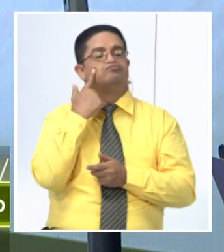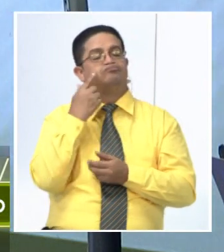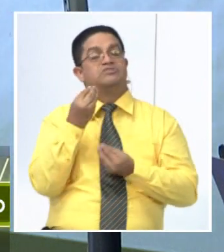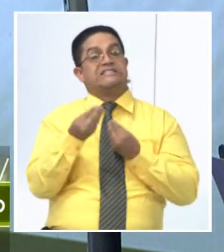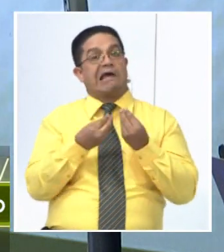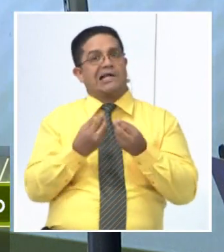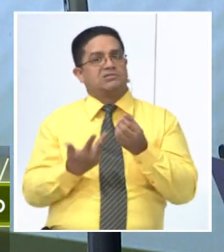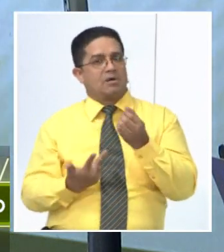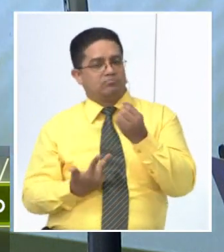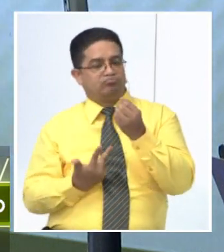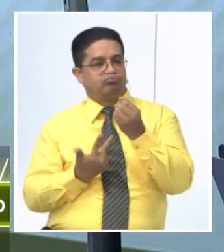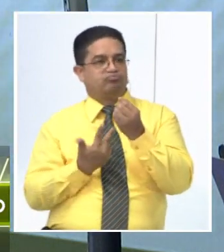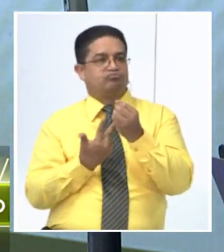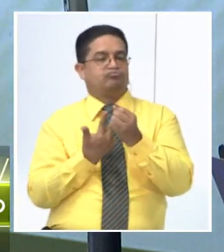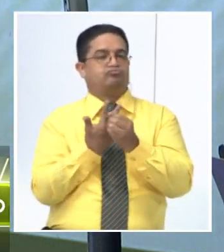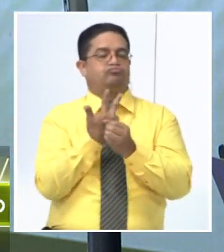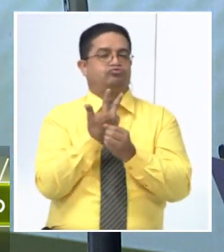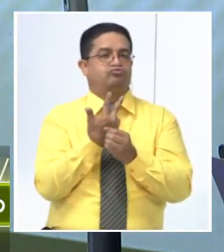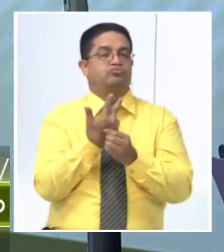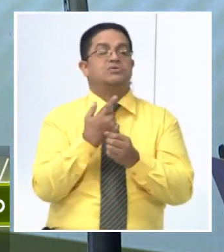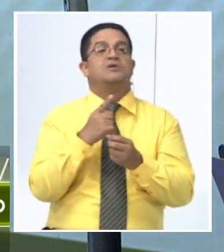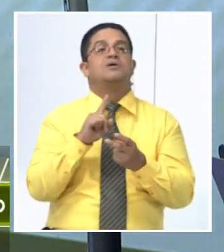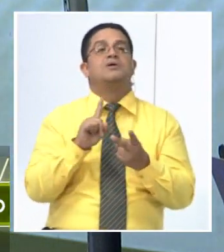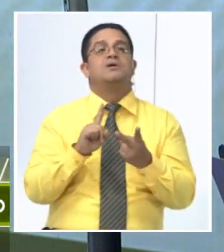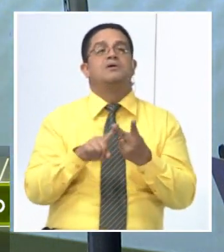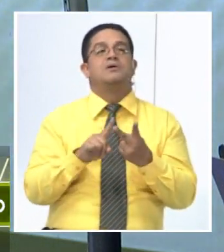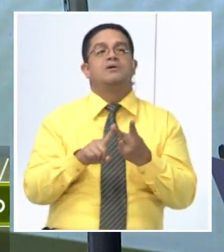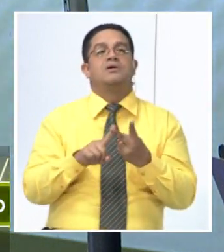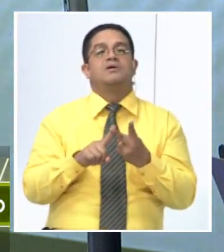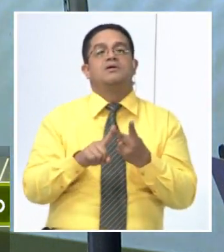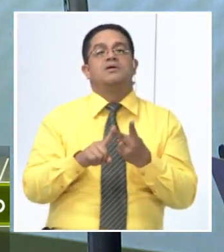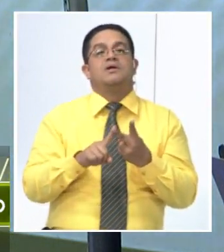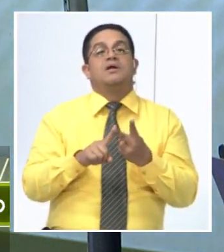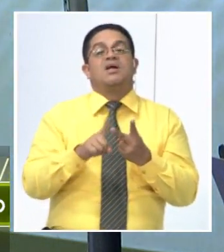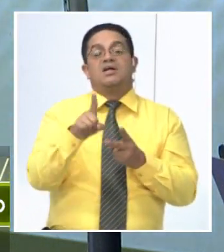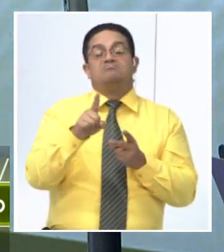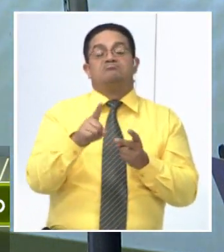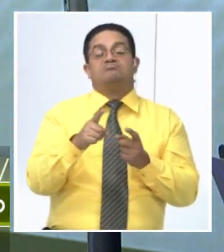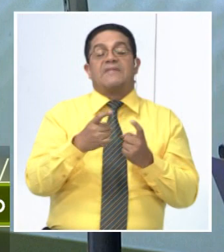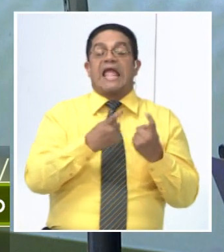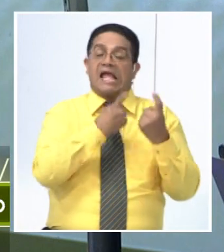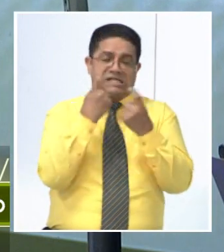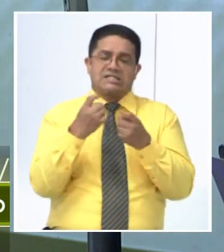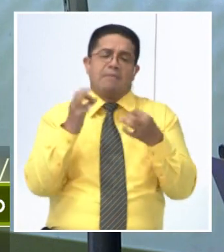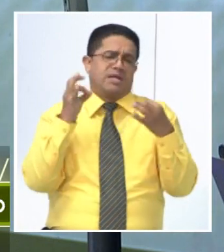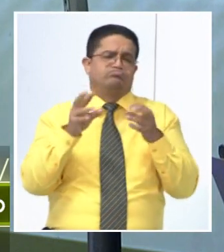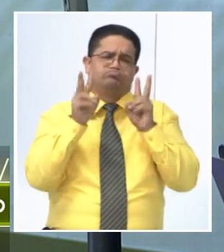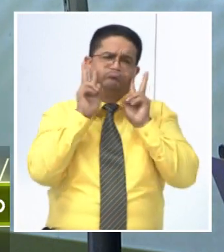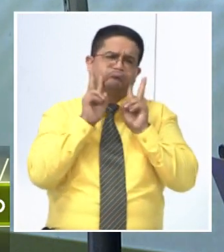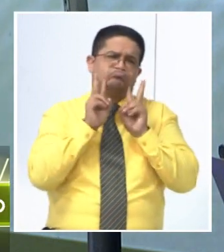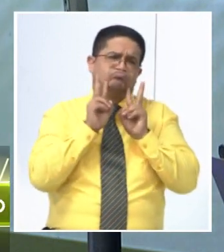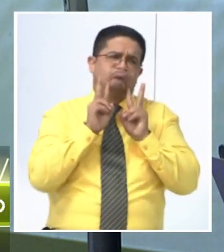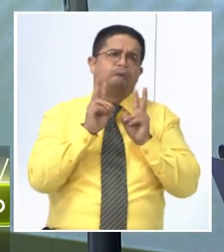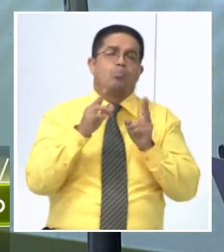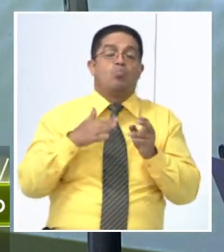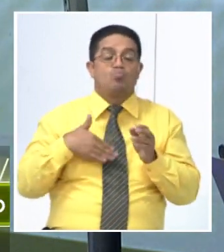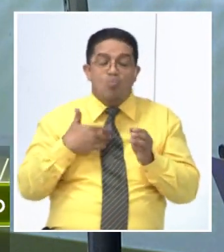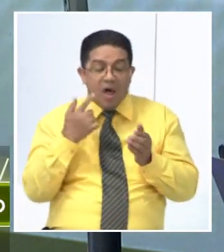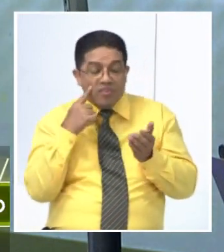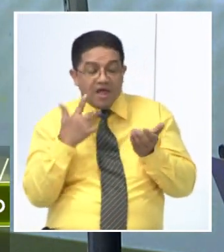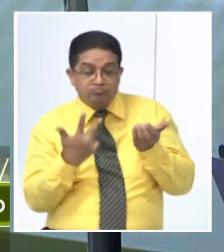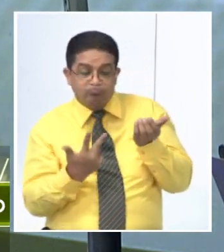se revierte este tipo de sedación. Y es un examen totalmente seguro en el cual se puede confiar